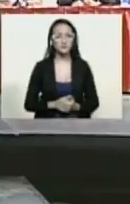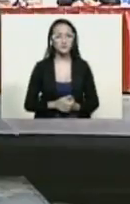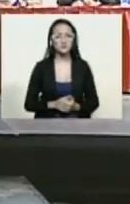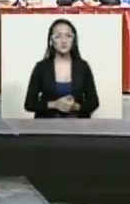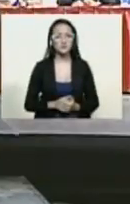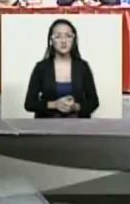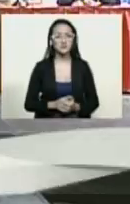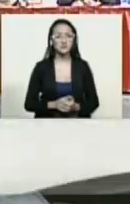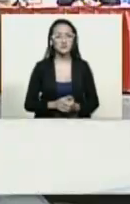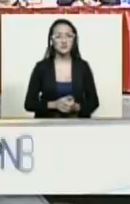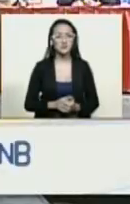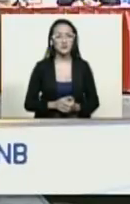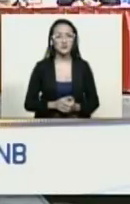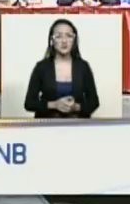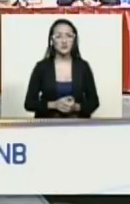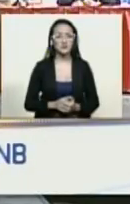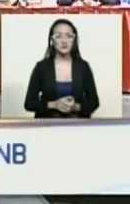ser